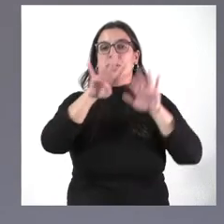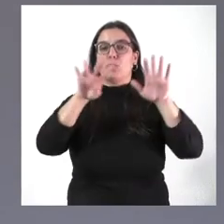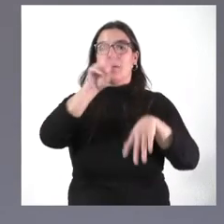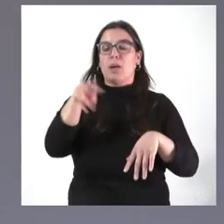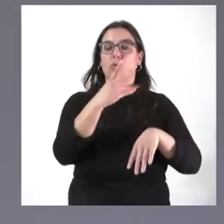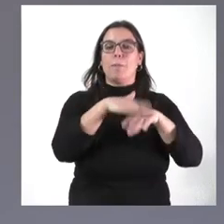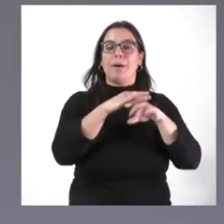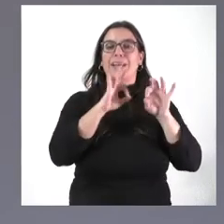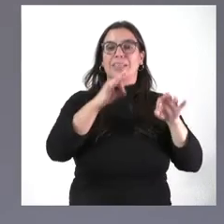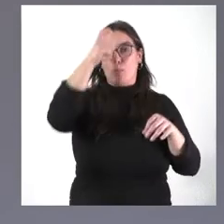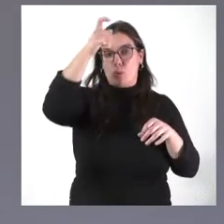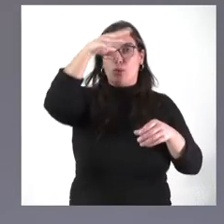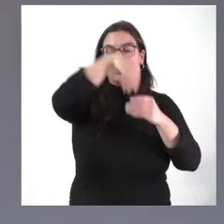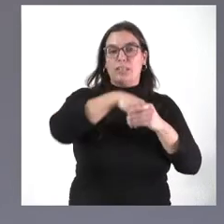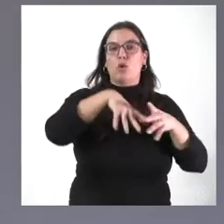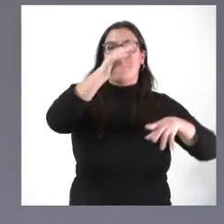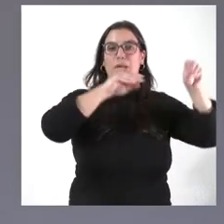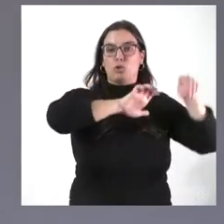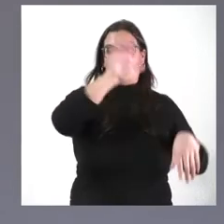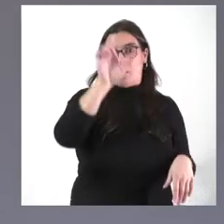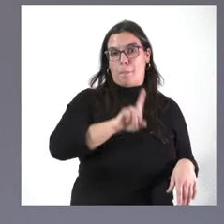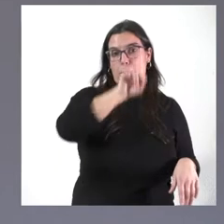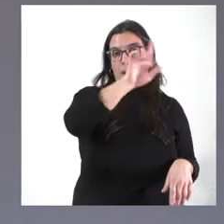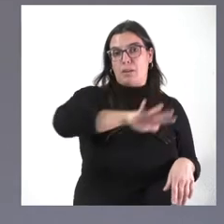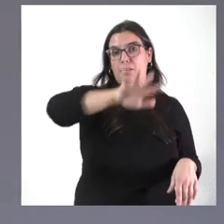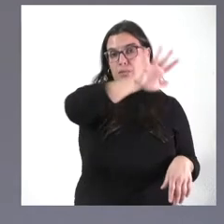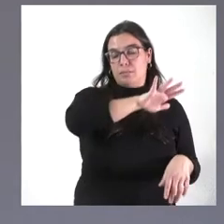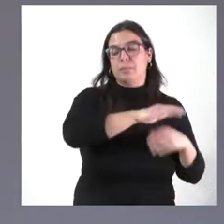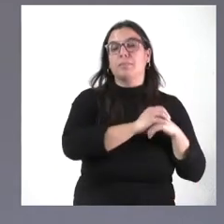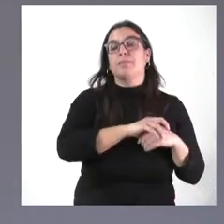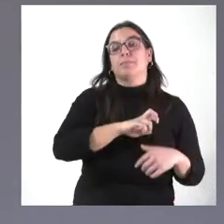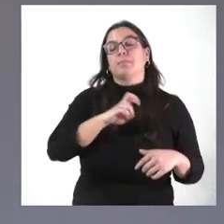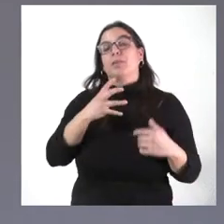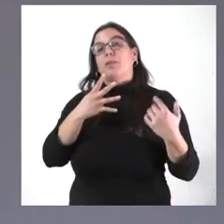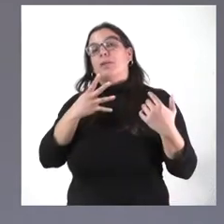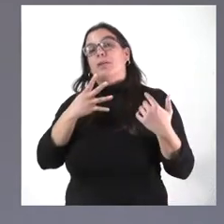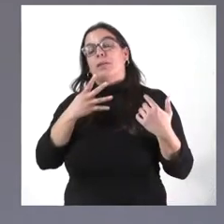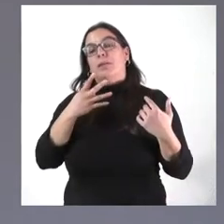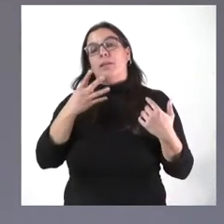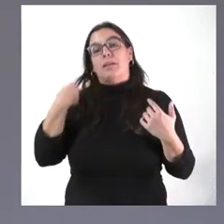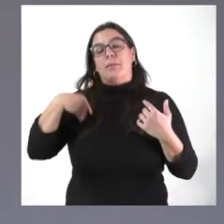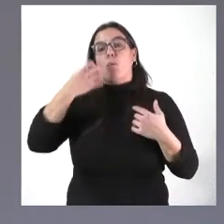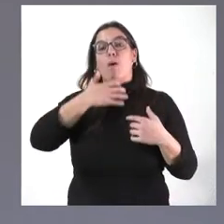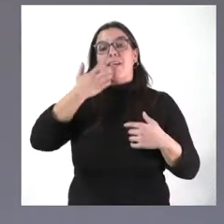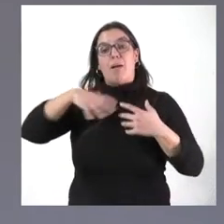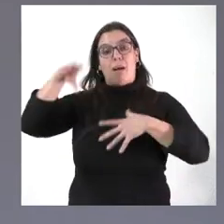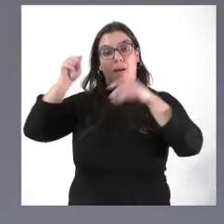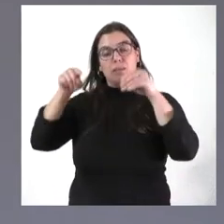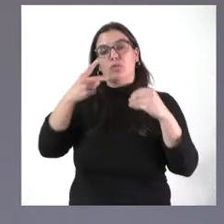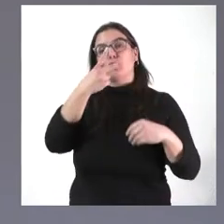para los municipios de países de Europa que se seca de sajamba y baldeón y para los municipios de sierra del guadarrama